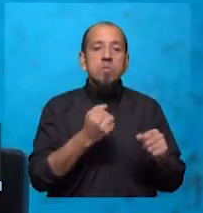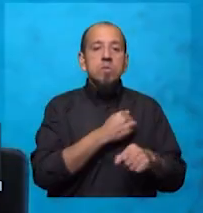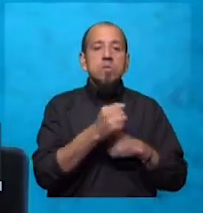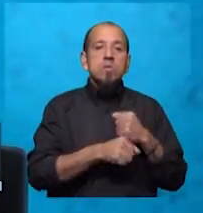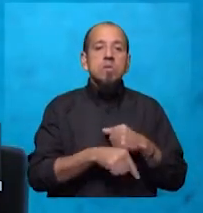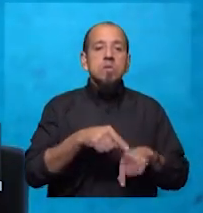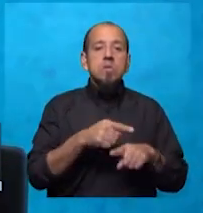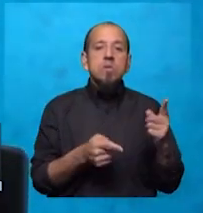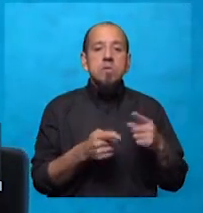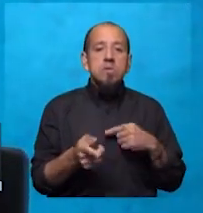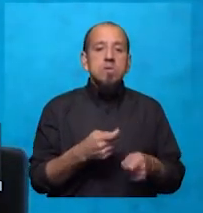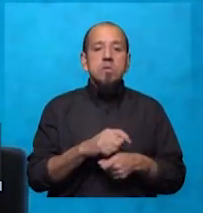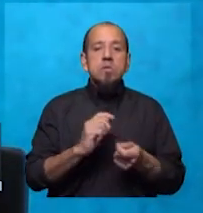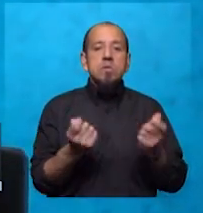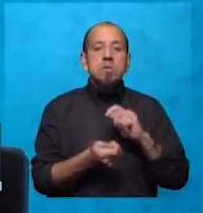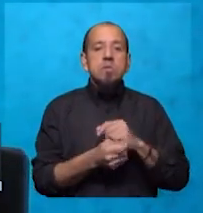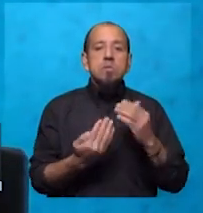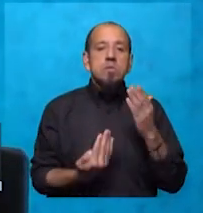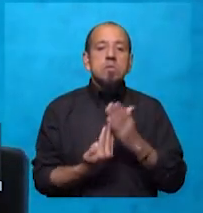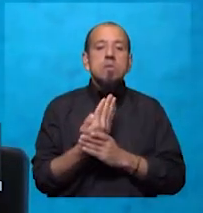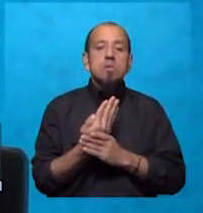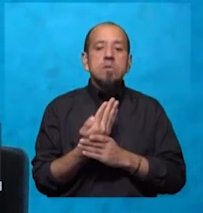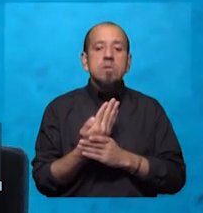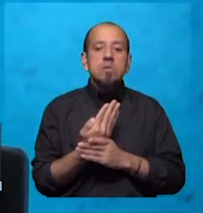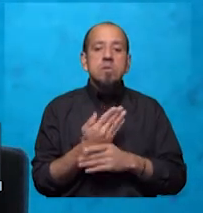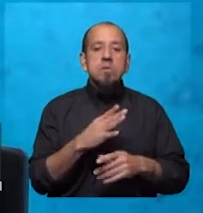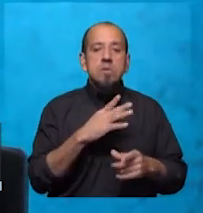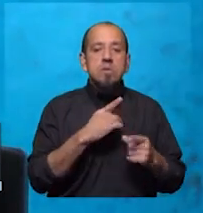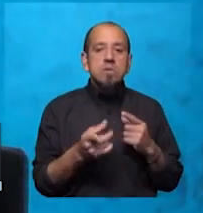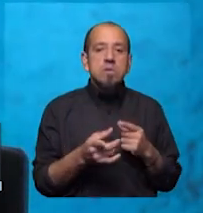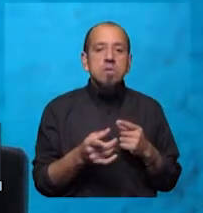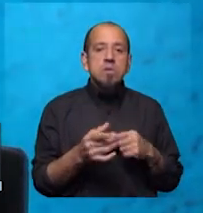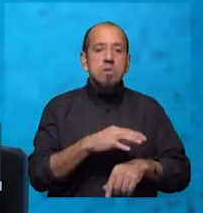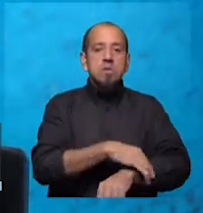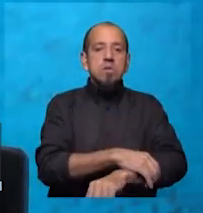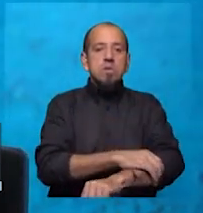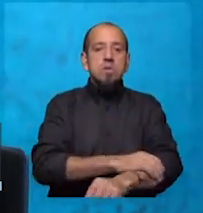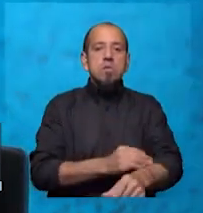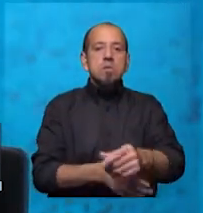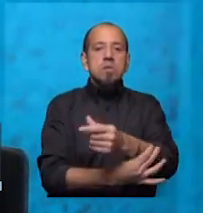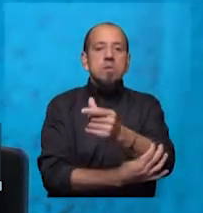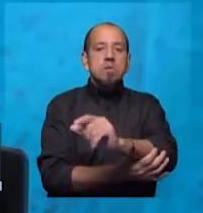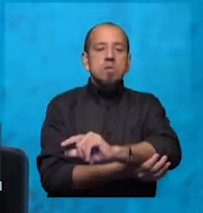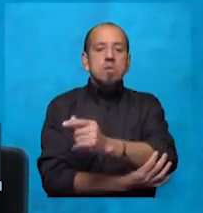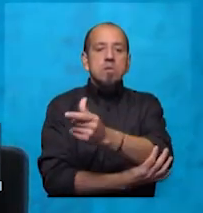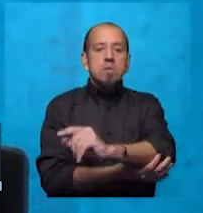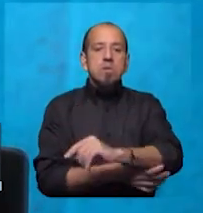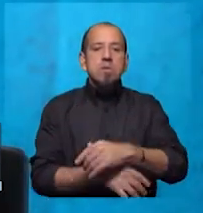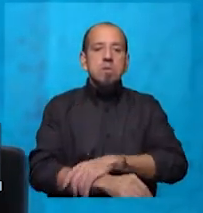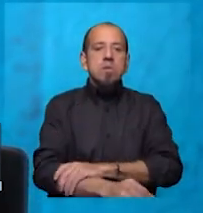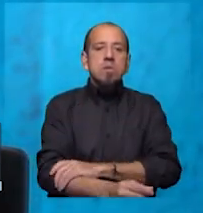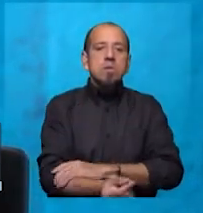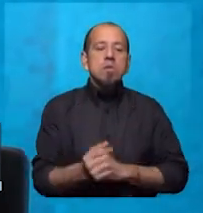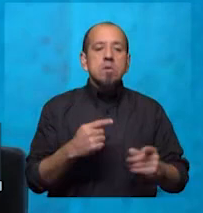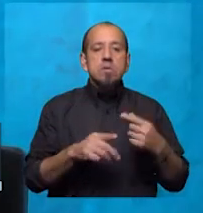es difícil encontrar cambios de la noche en la mañana Por lo general ese tipo de cosas llevan tiempo más de un periodo de gobierno seguramente para eso se necesita